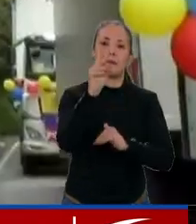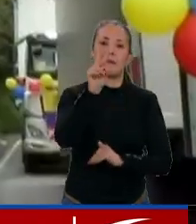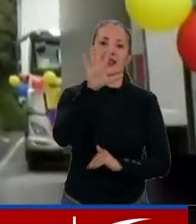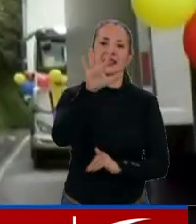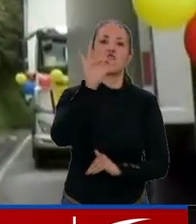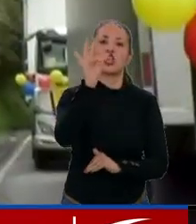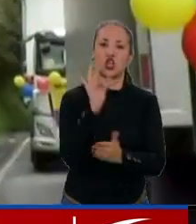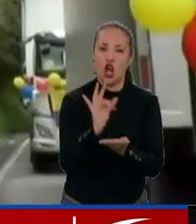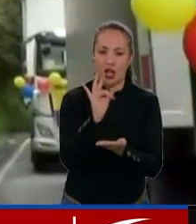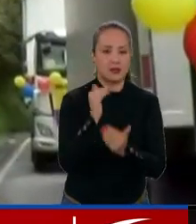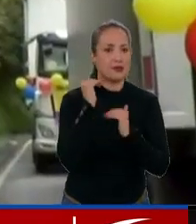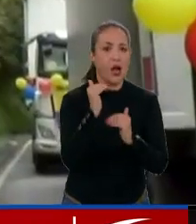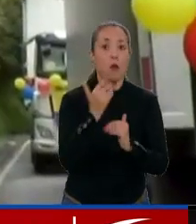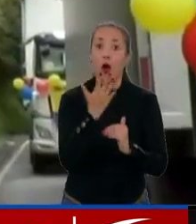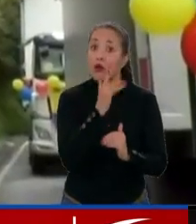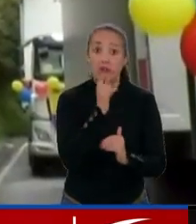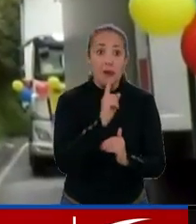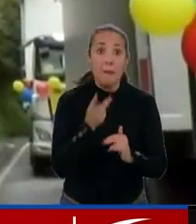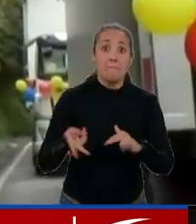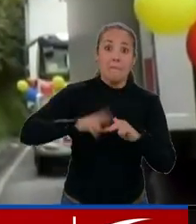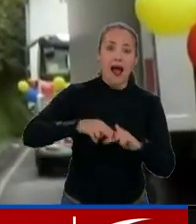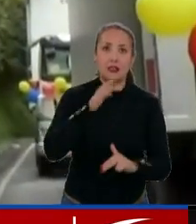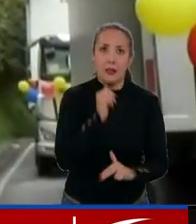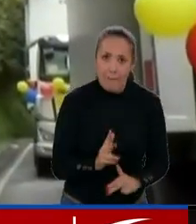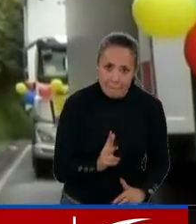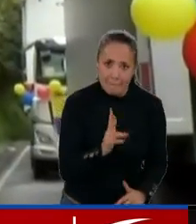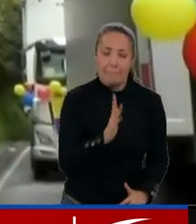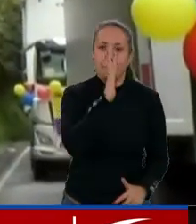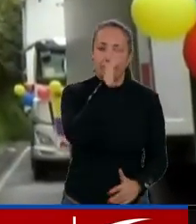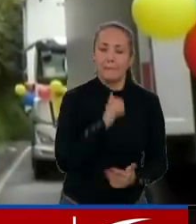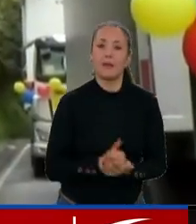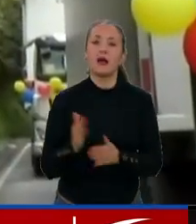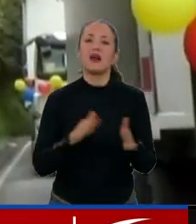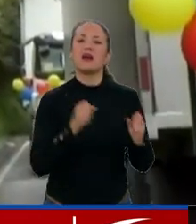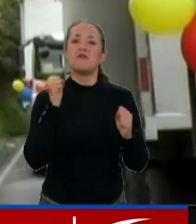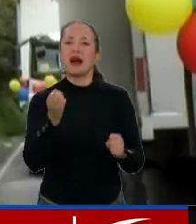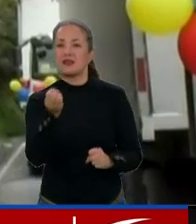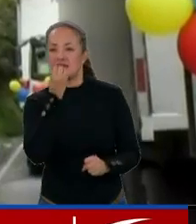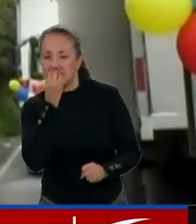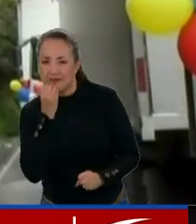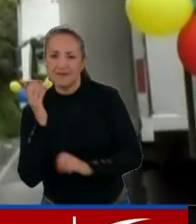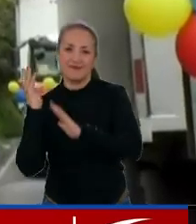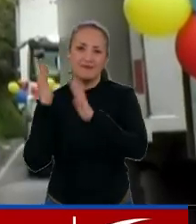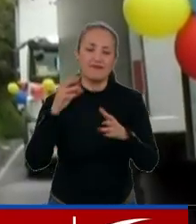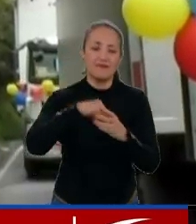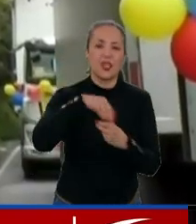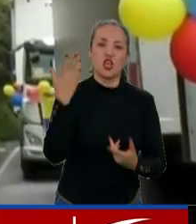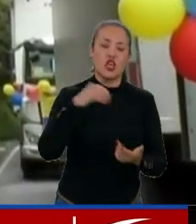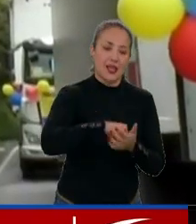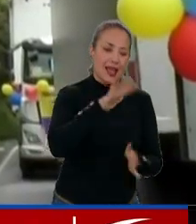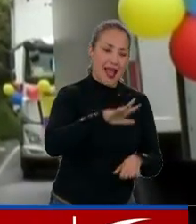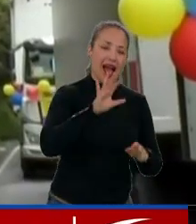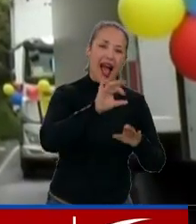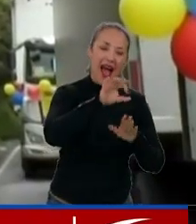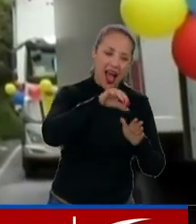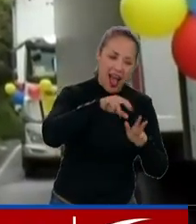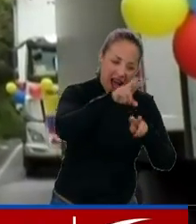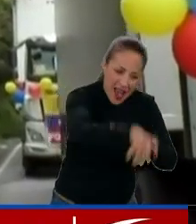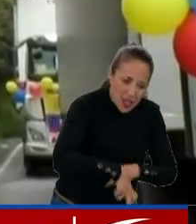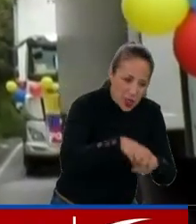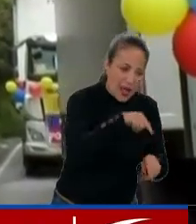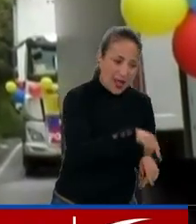sube. De ambos lados se dependiza la parte de alimentos, agricultura y Nariño de parte de todo lo que tiene que